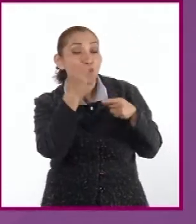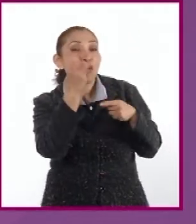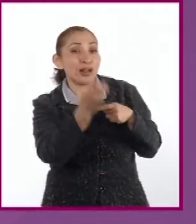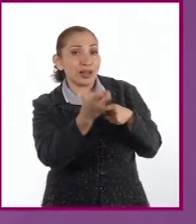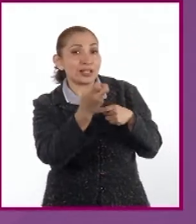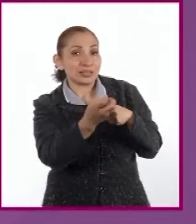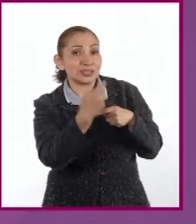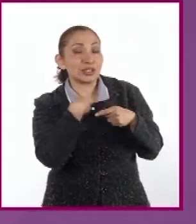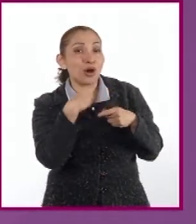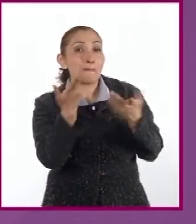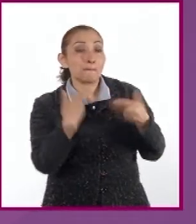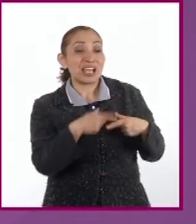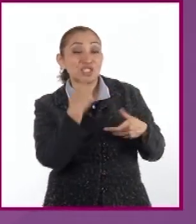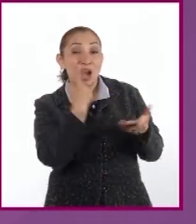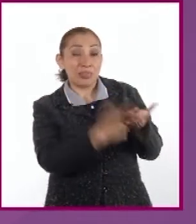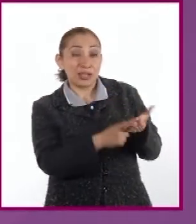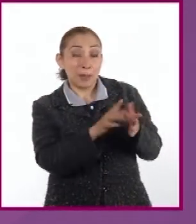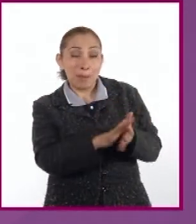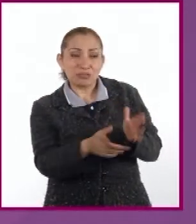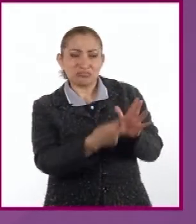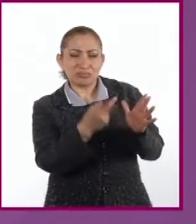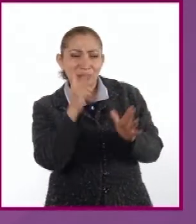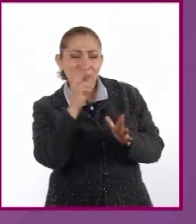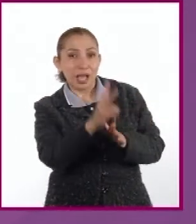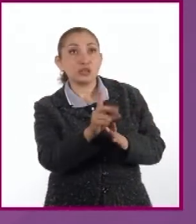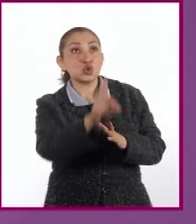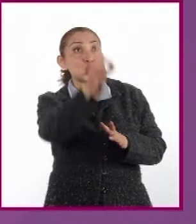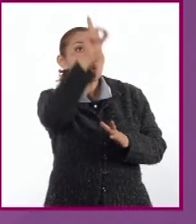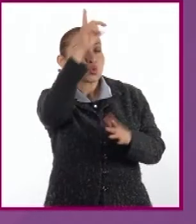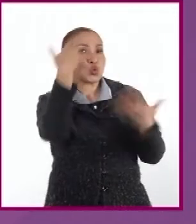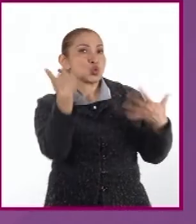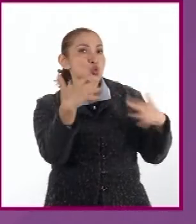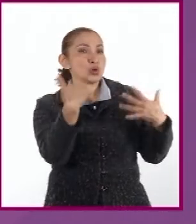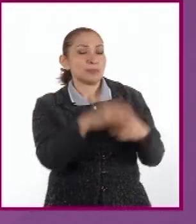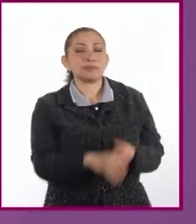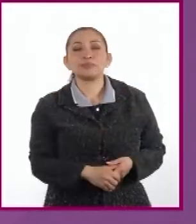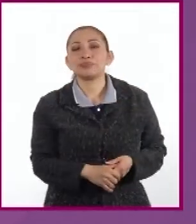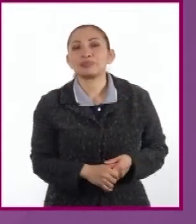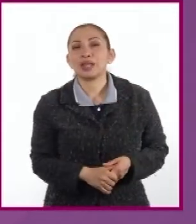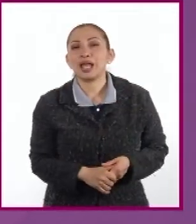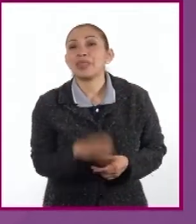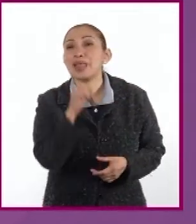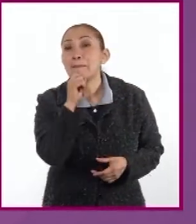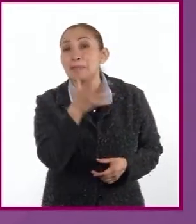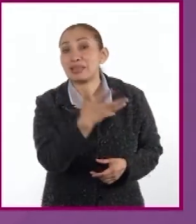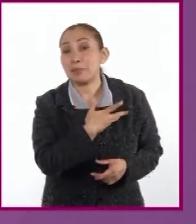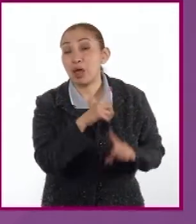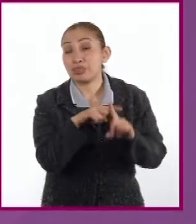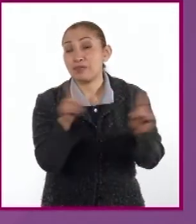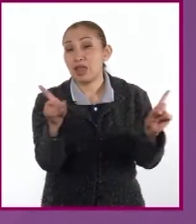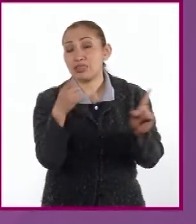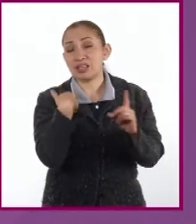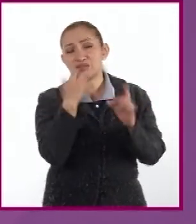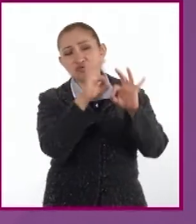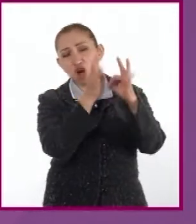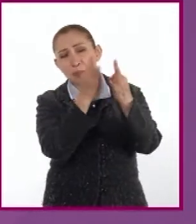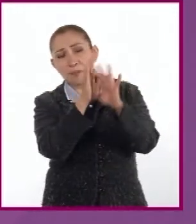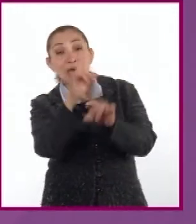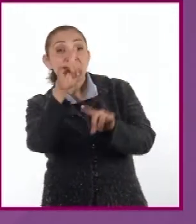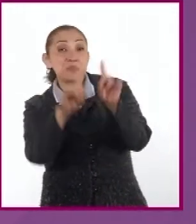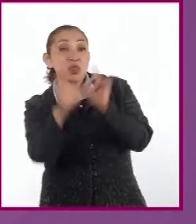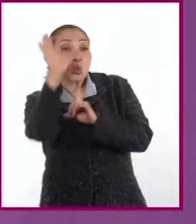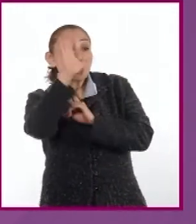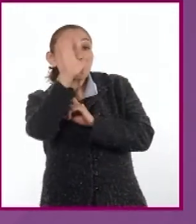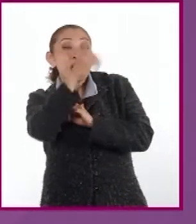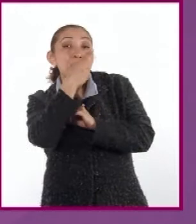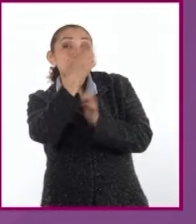razón que los personajes más recurrentes son divinidades. Además, tenemos diferentes versiones según la cultura que